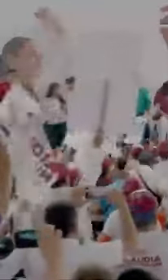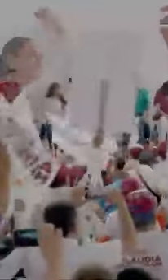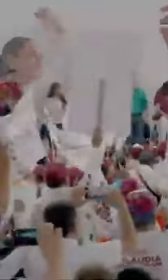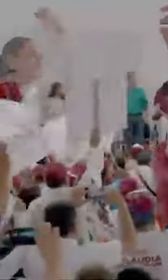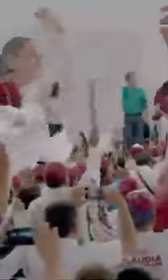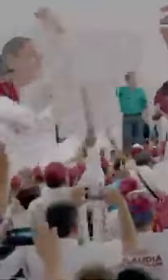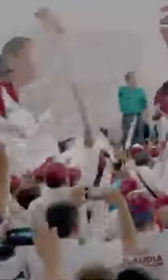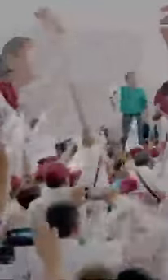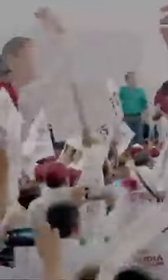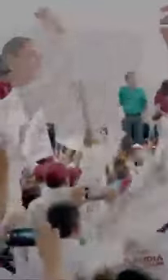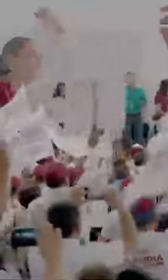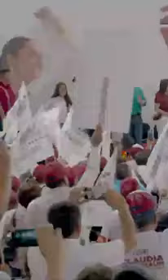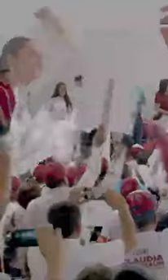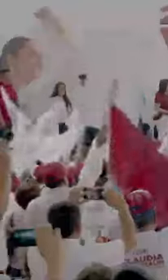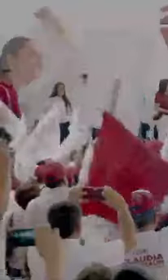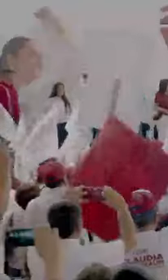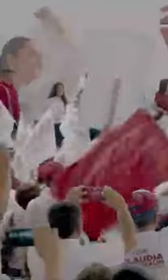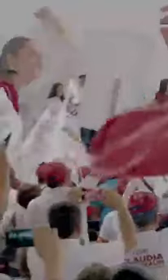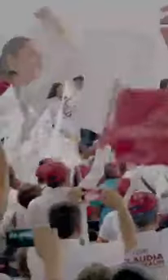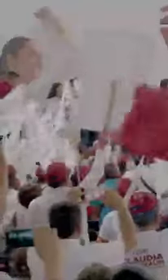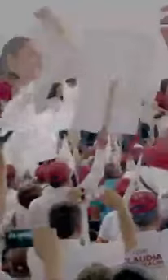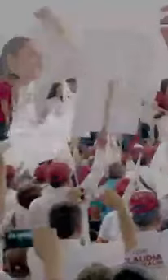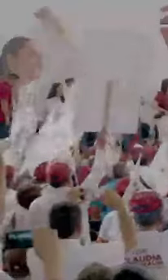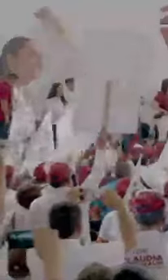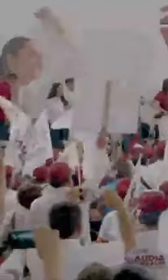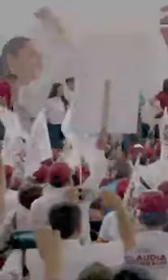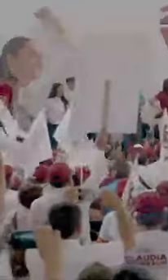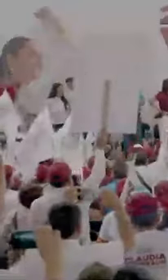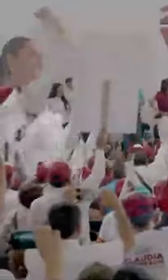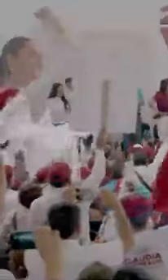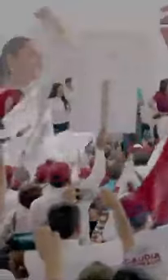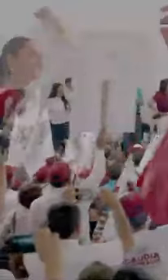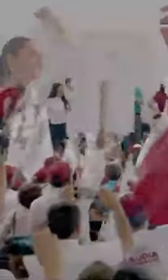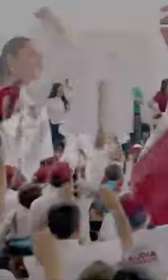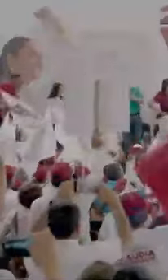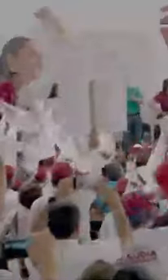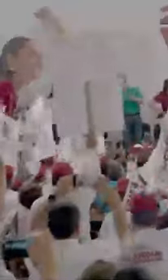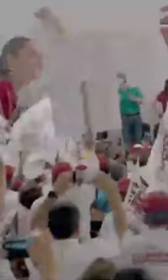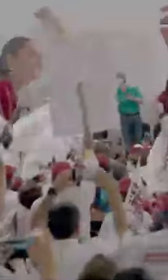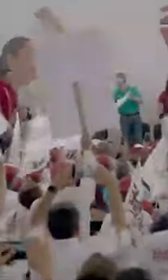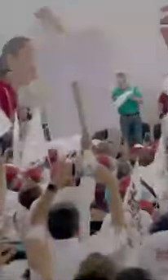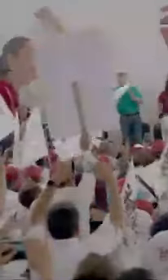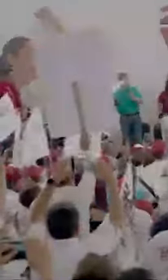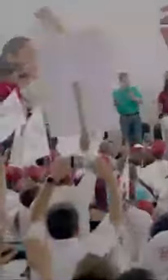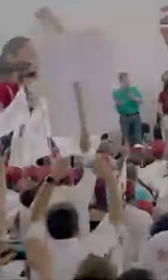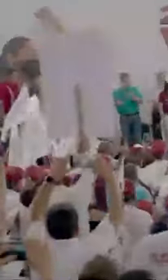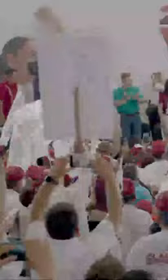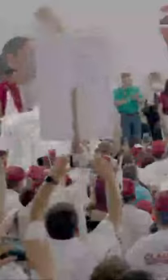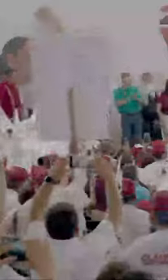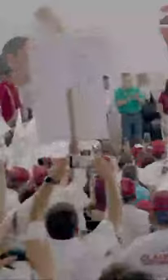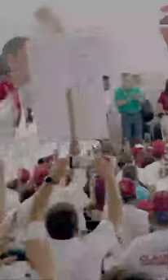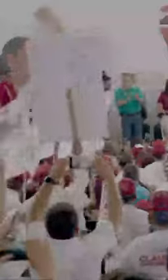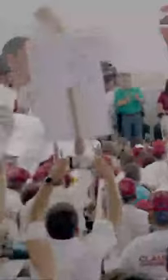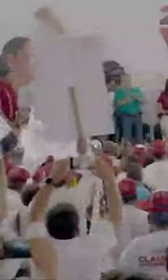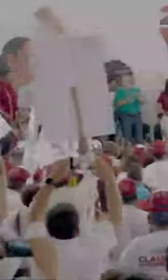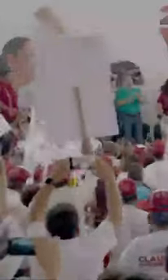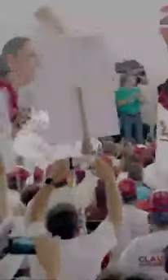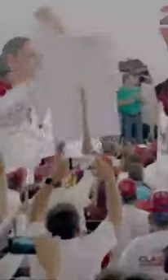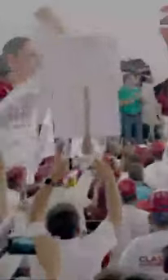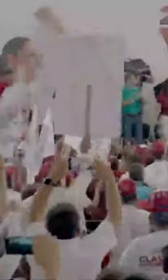El día de hoy acompañan a nuestra próxima presidenta de México, Manuel Velasco